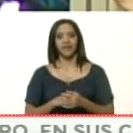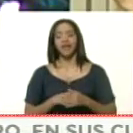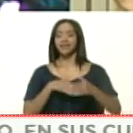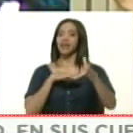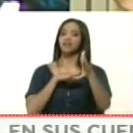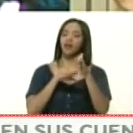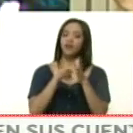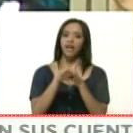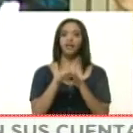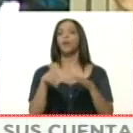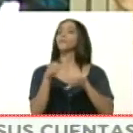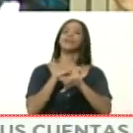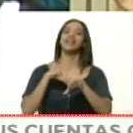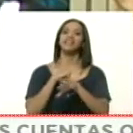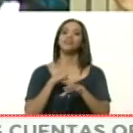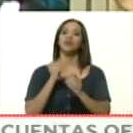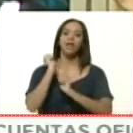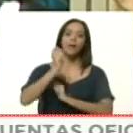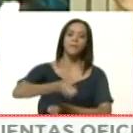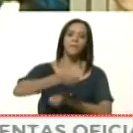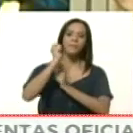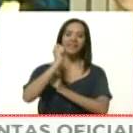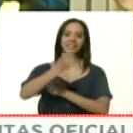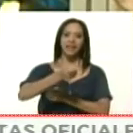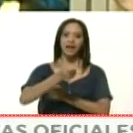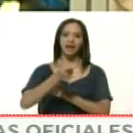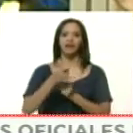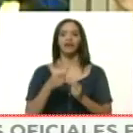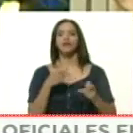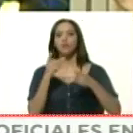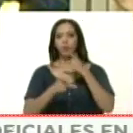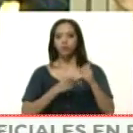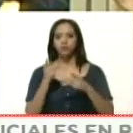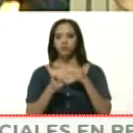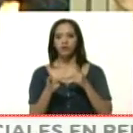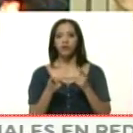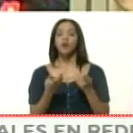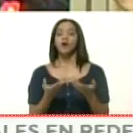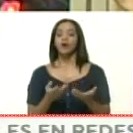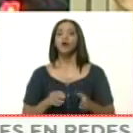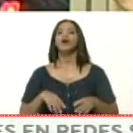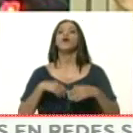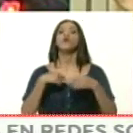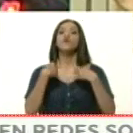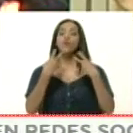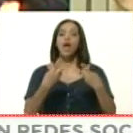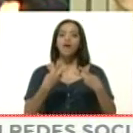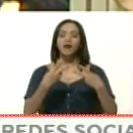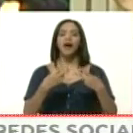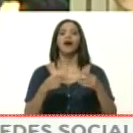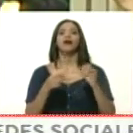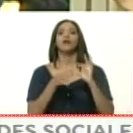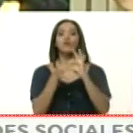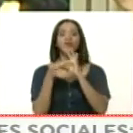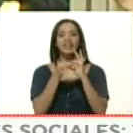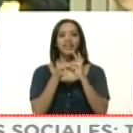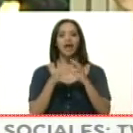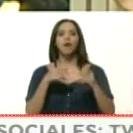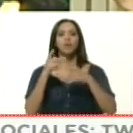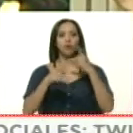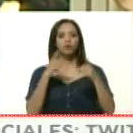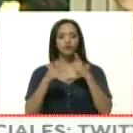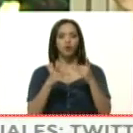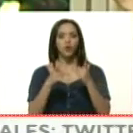desarrollando, ministro de Pesca y Acuicultura, para la puesta en marcha de una unidad de producción socialista pesquera y